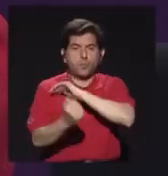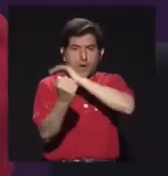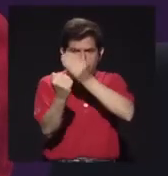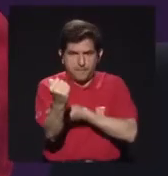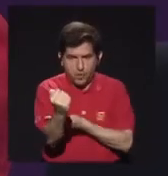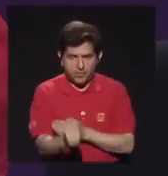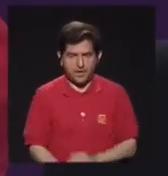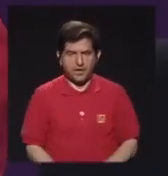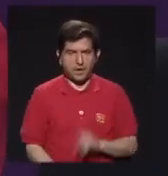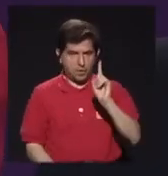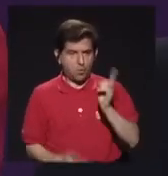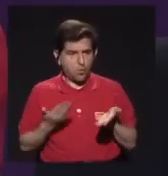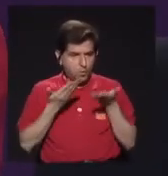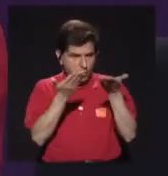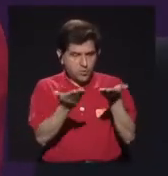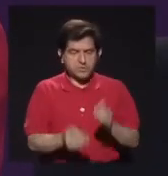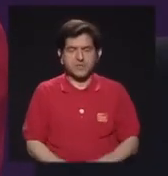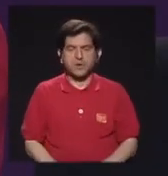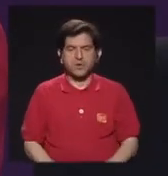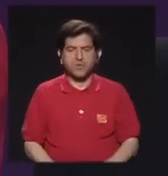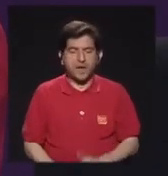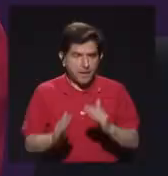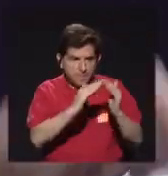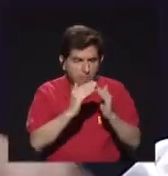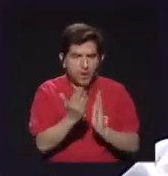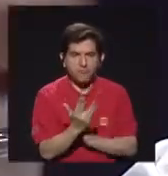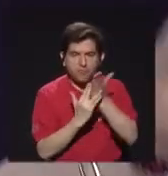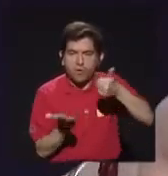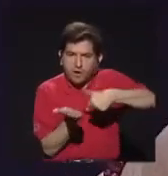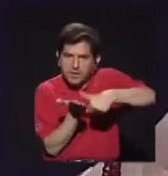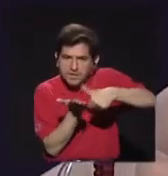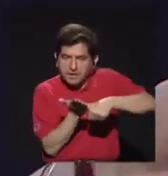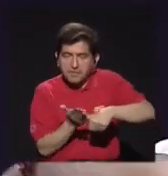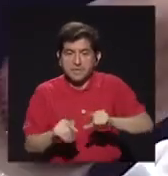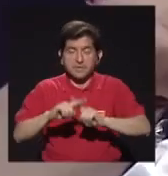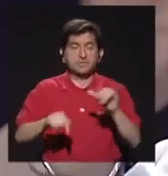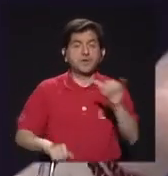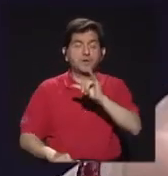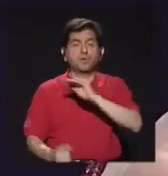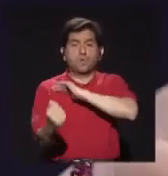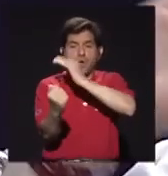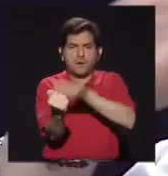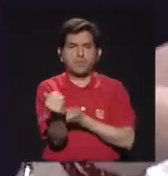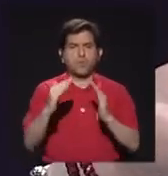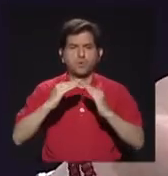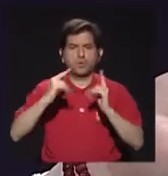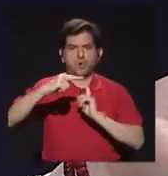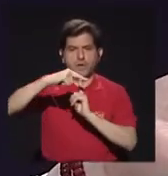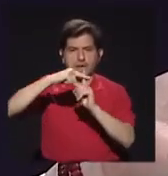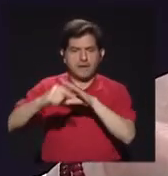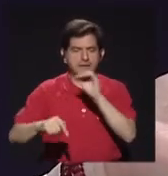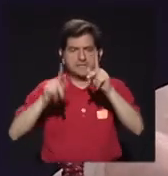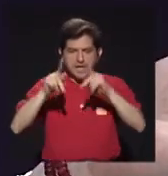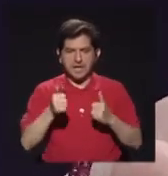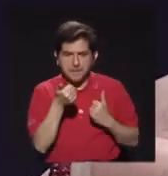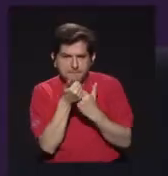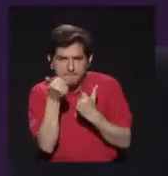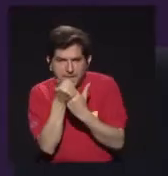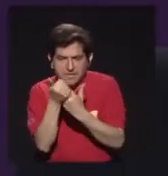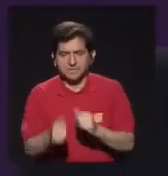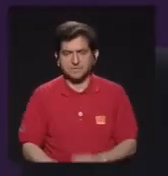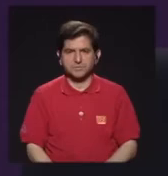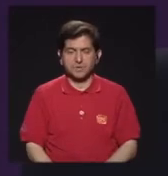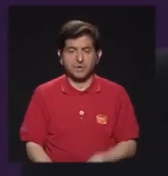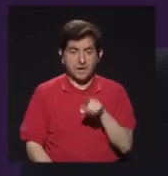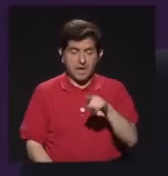un poder que se lo dará la voluntad popular a través del voto pero también tienen el poder de sus iglesias y de sus seguidores que son esos navas nos va